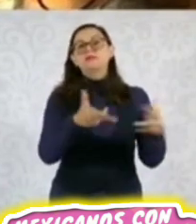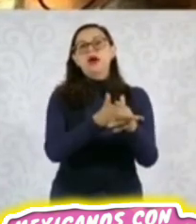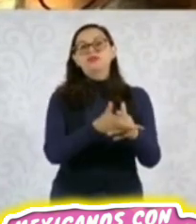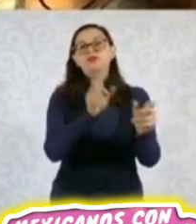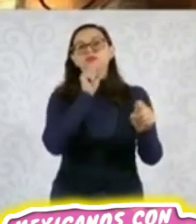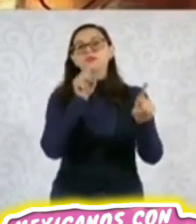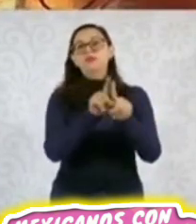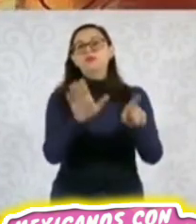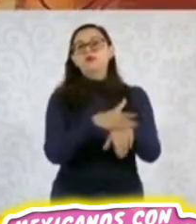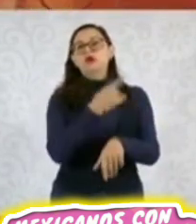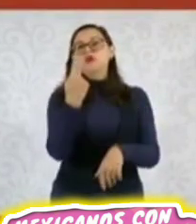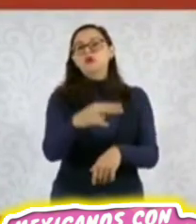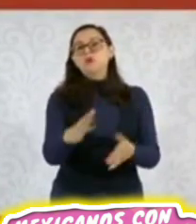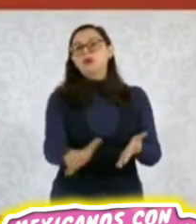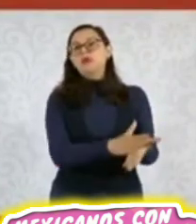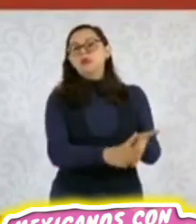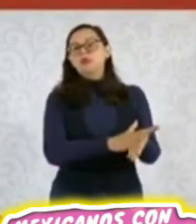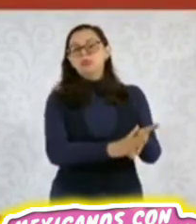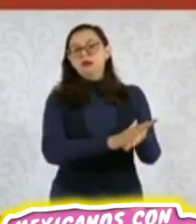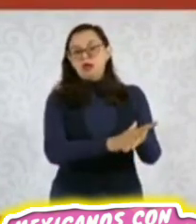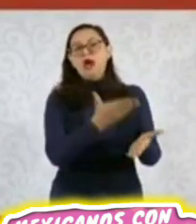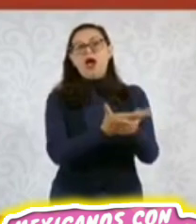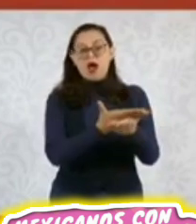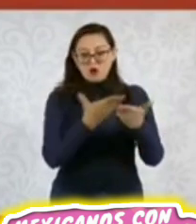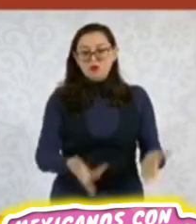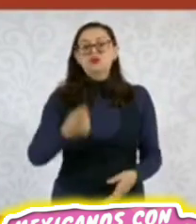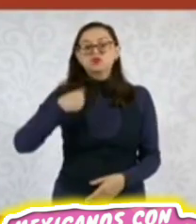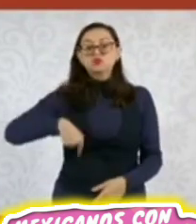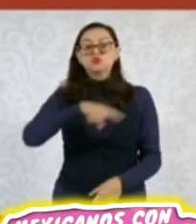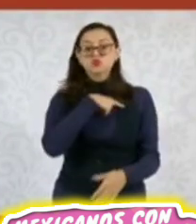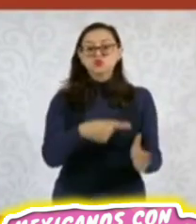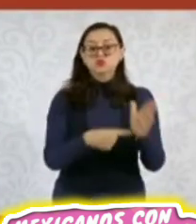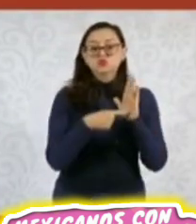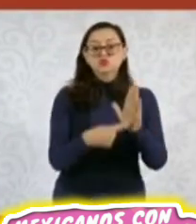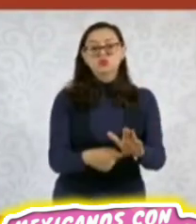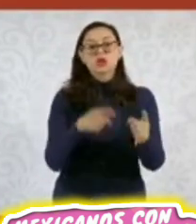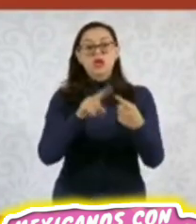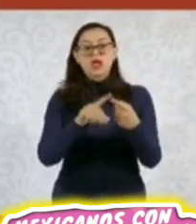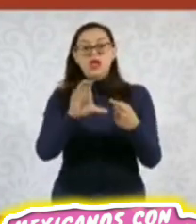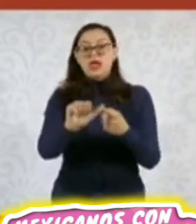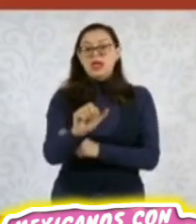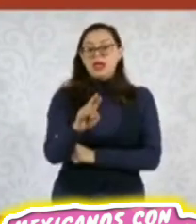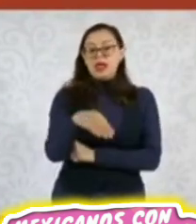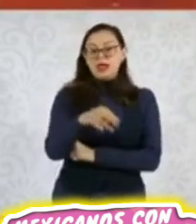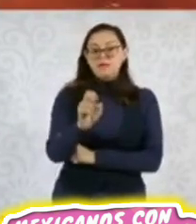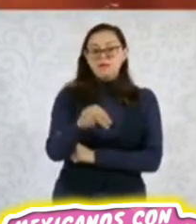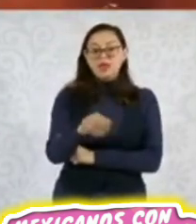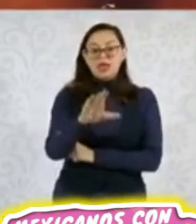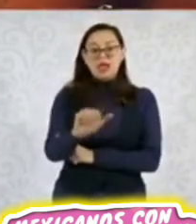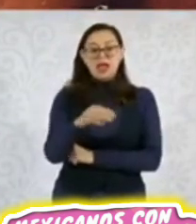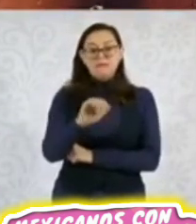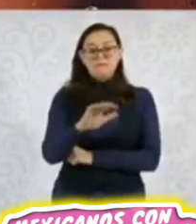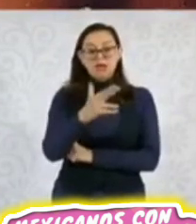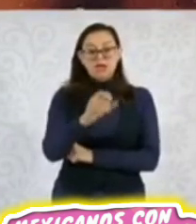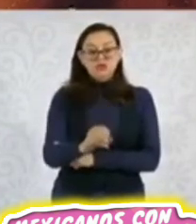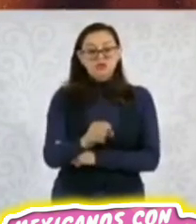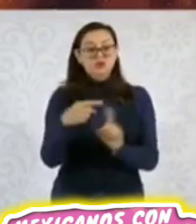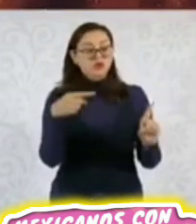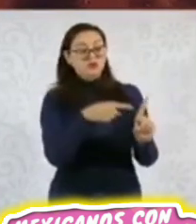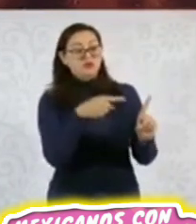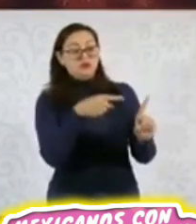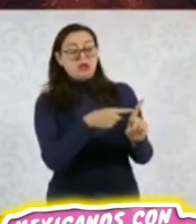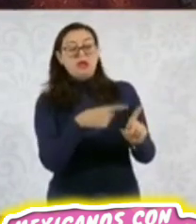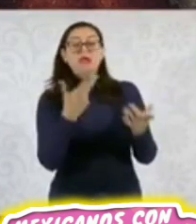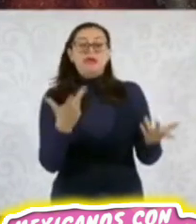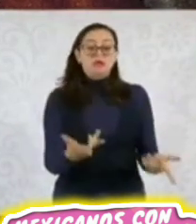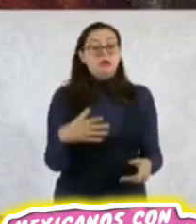aquí nosotras, para enunciarlas. Solamente 2 ejemplos. Carmen Camacho, una mujer acusada de seducción de tropa en